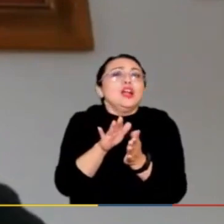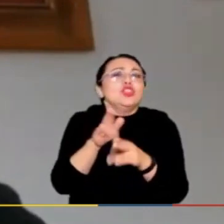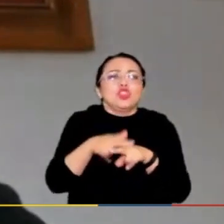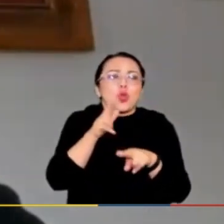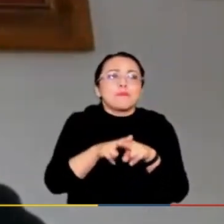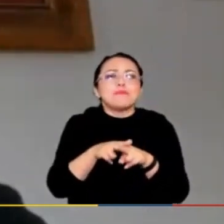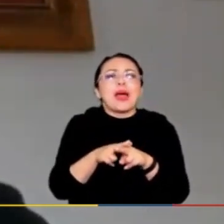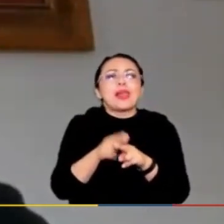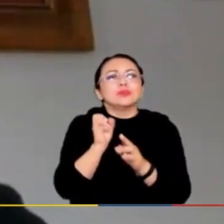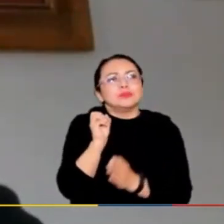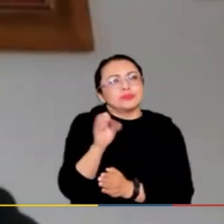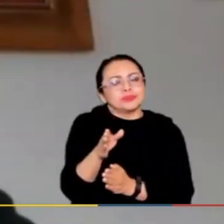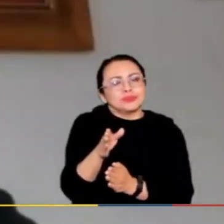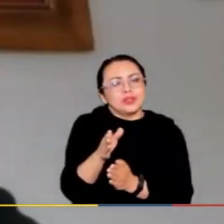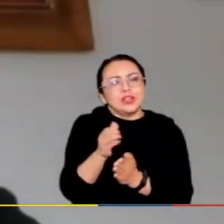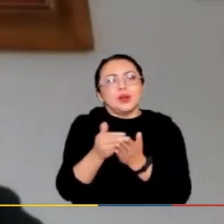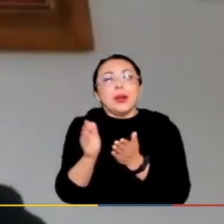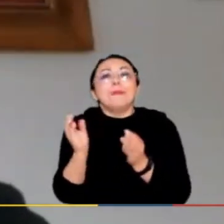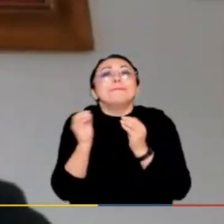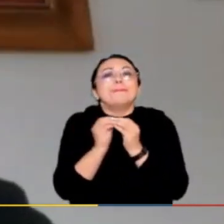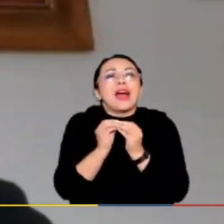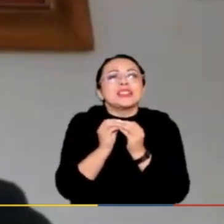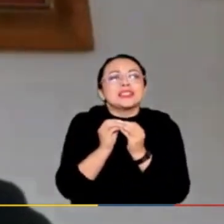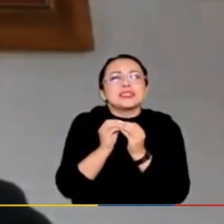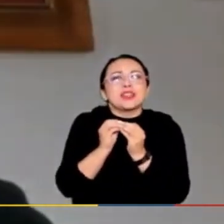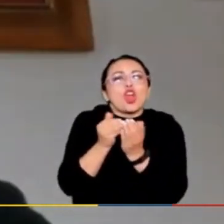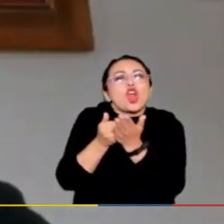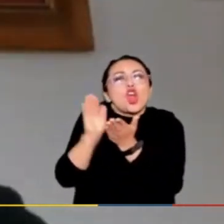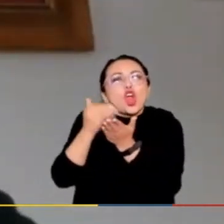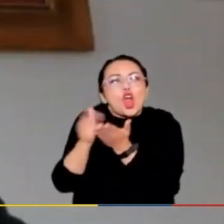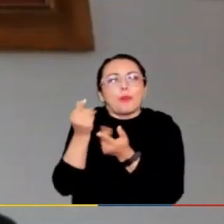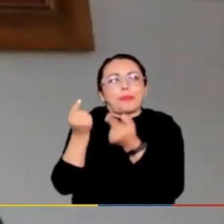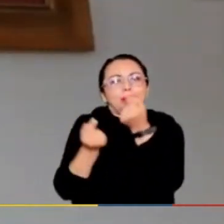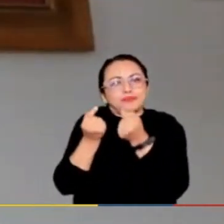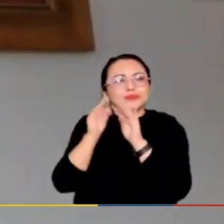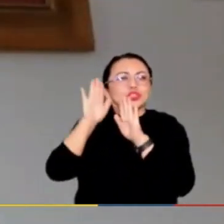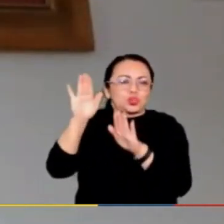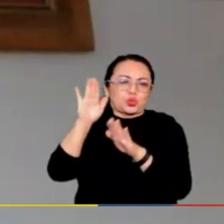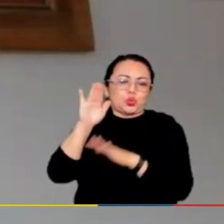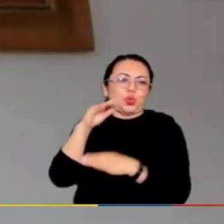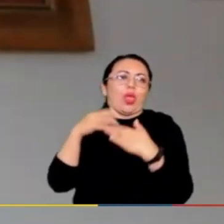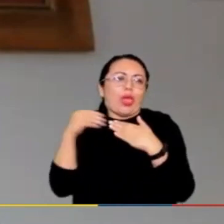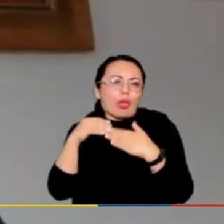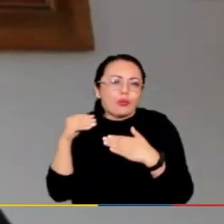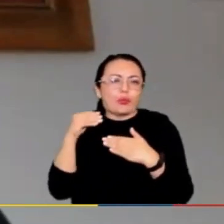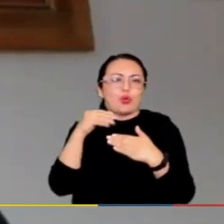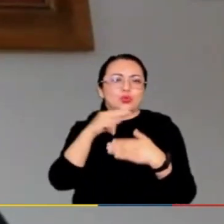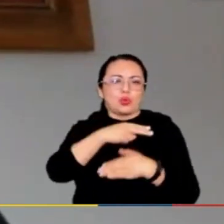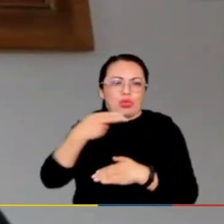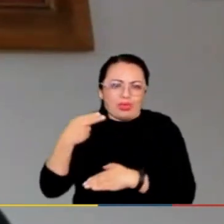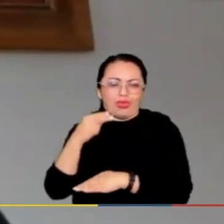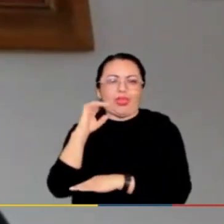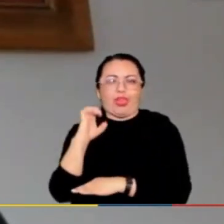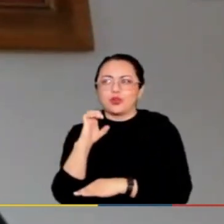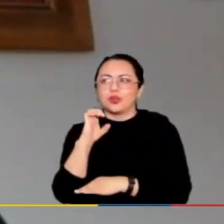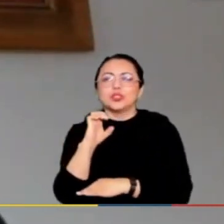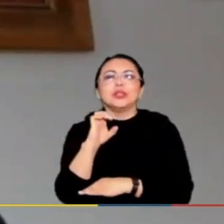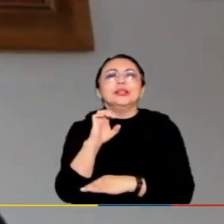como en el contrato de compra de divisas. Esto tiene que ver con una exportación que hiciera esta